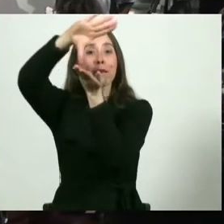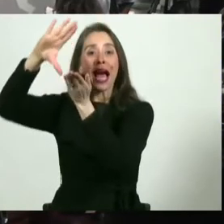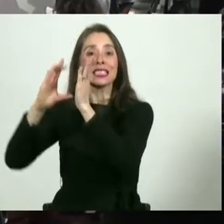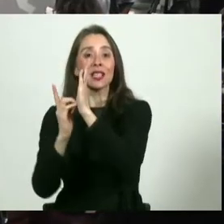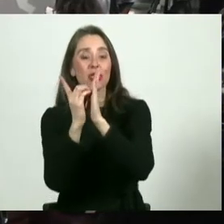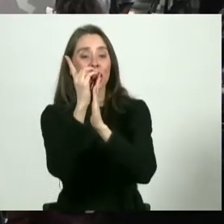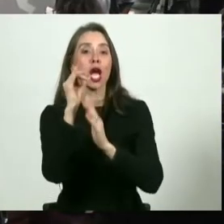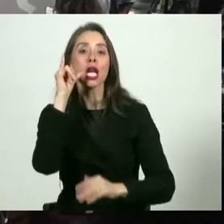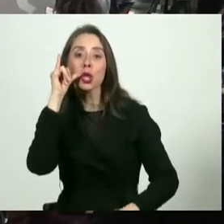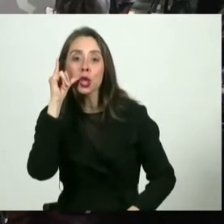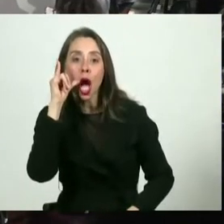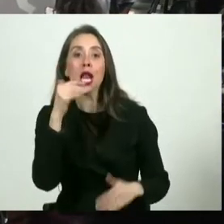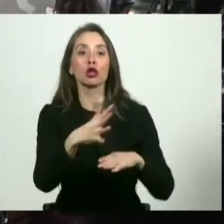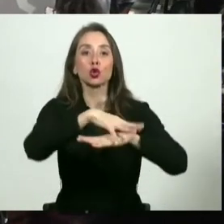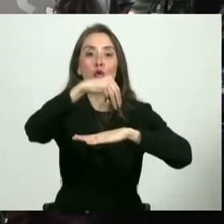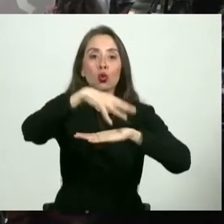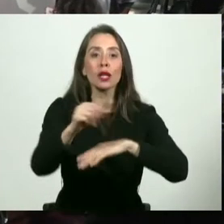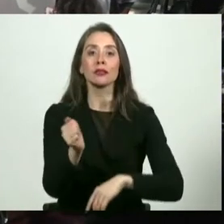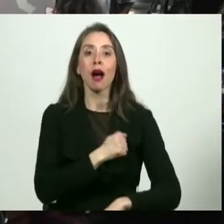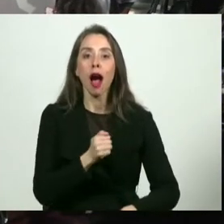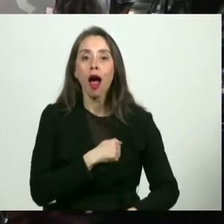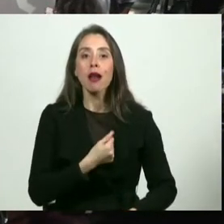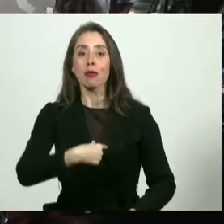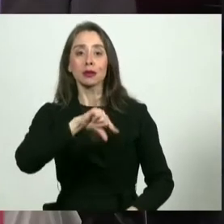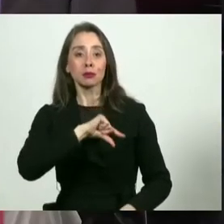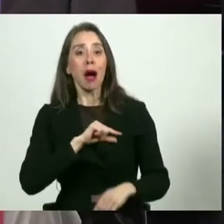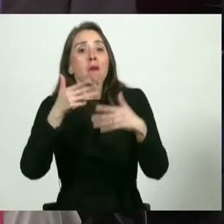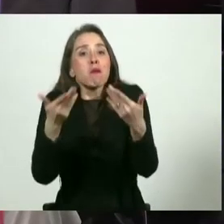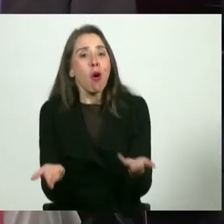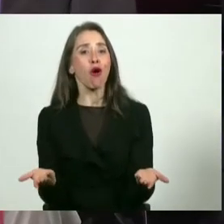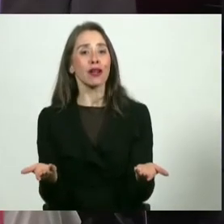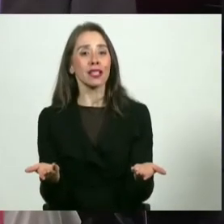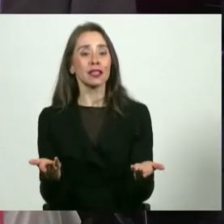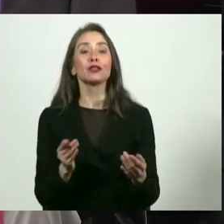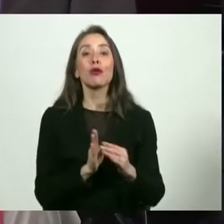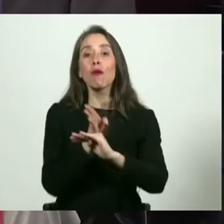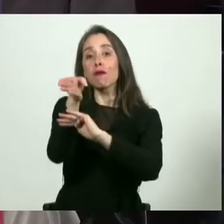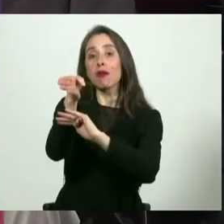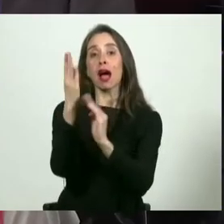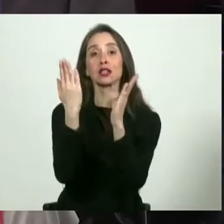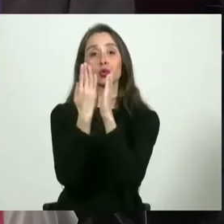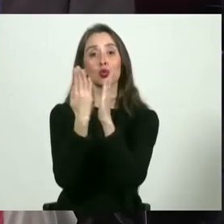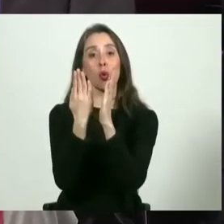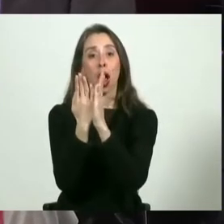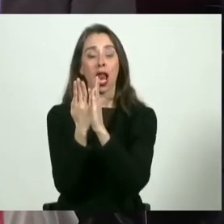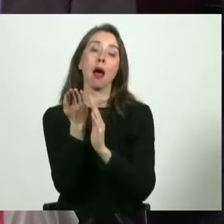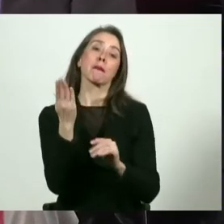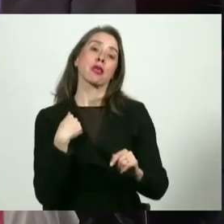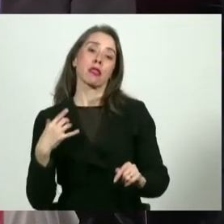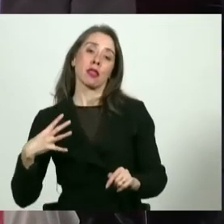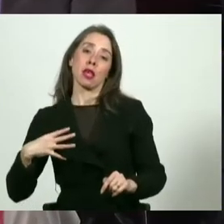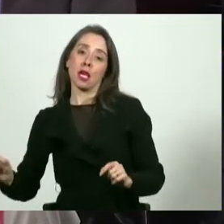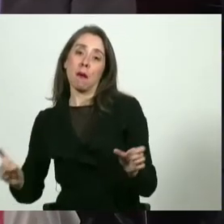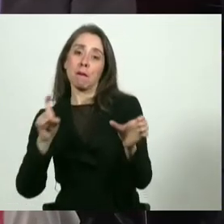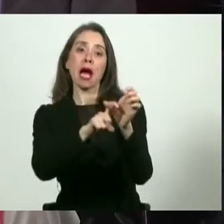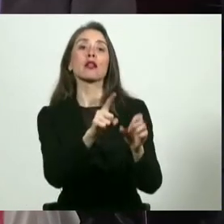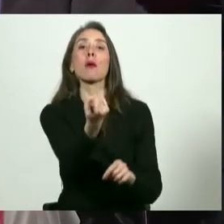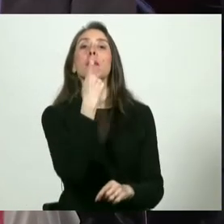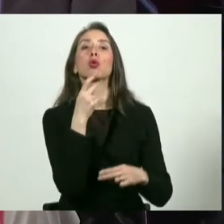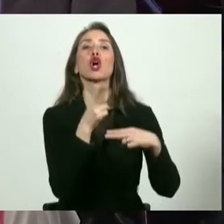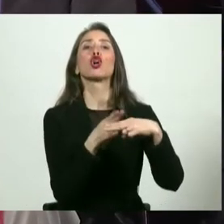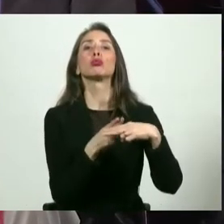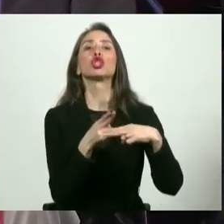desarrollados, por eso Italia, por eso Suecia, por eso Canadá, por eso España, cuando uno va a un colegio y pide matrícula, preguntan cómo se